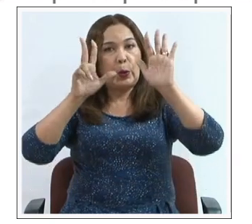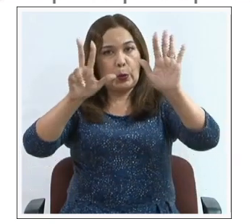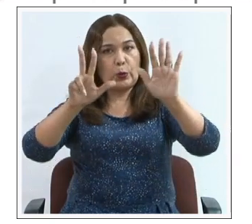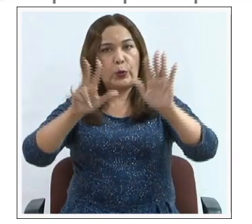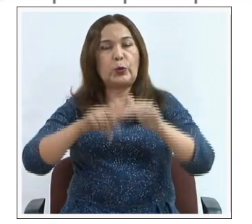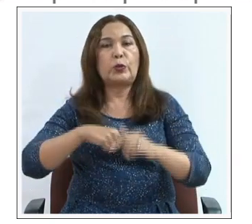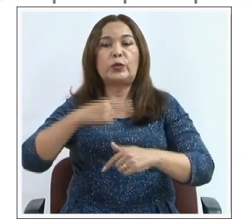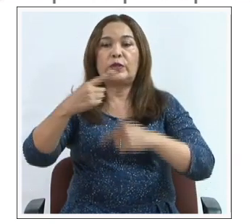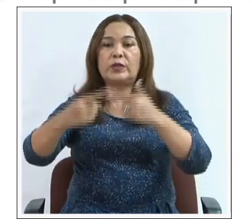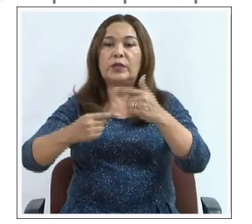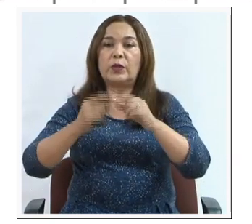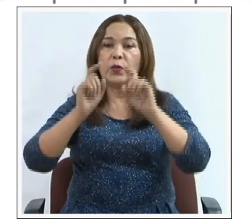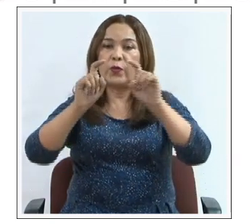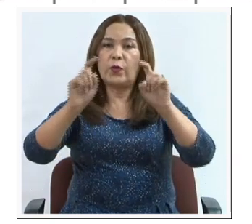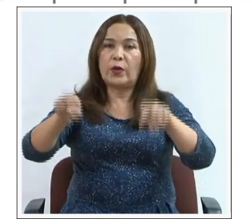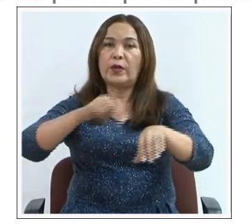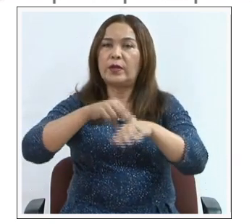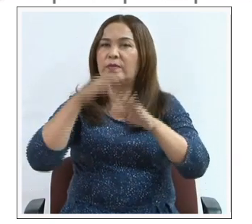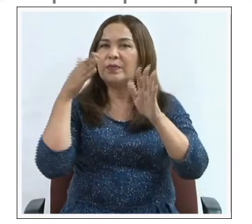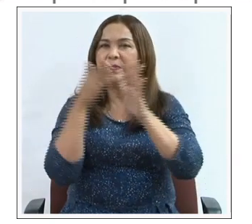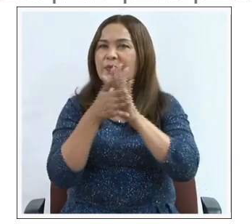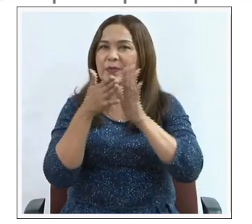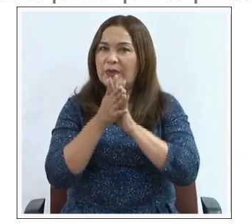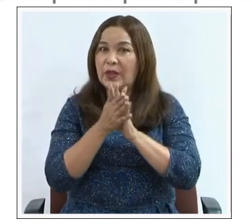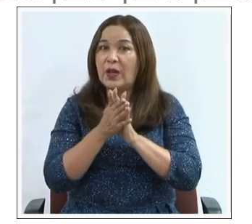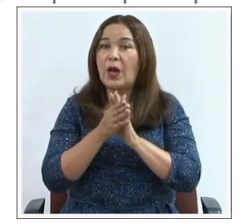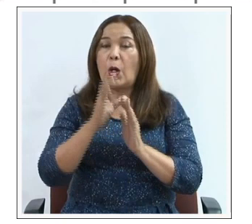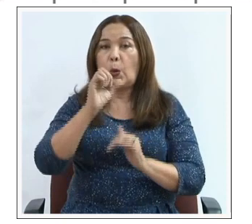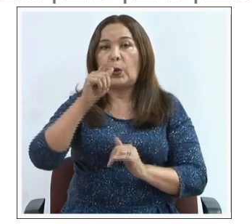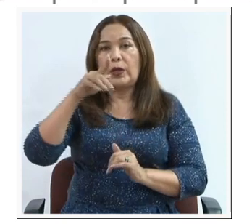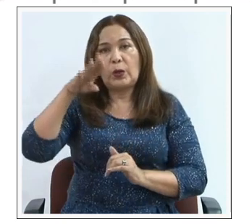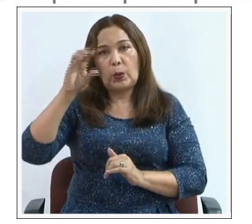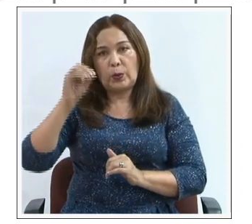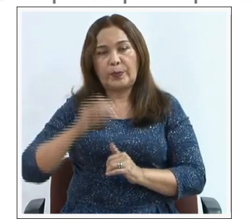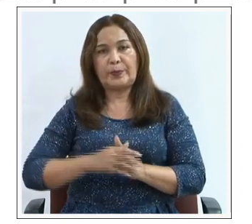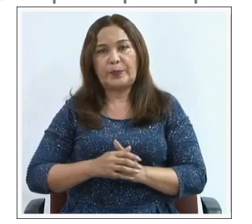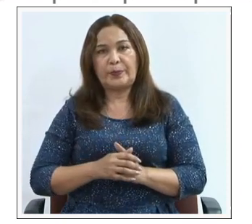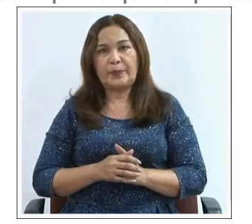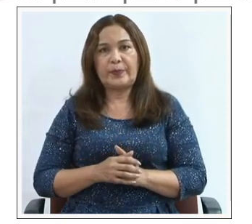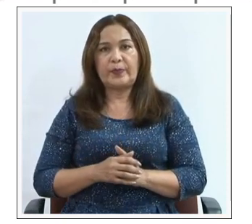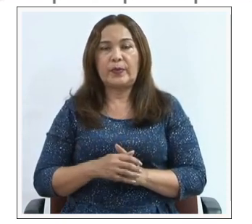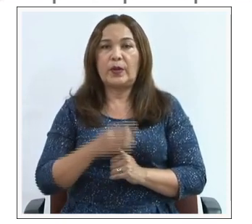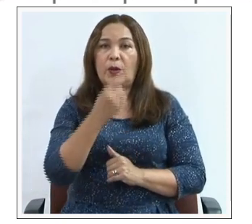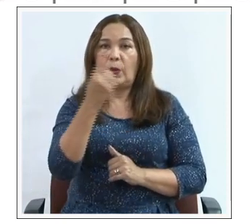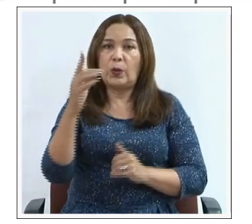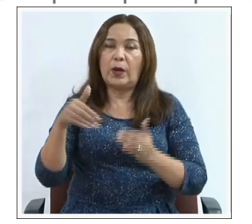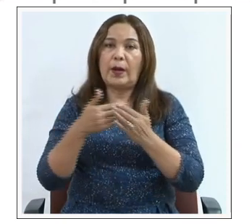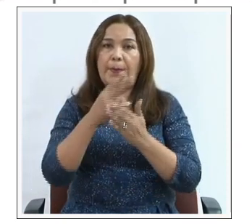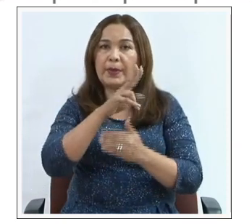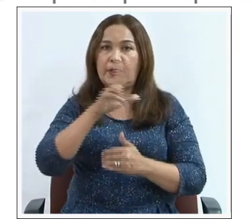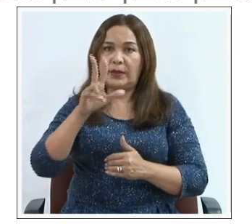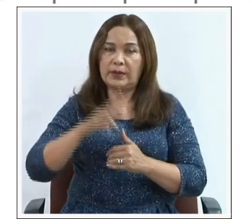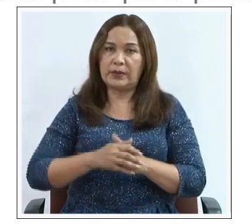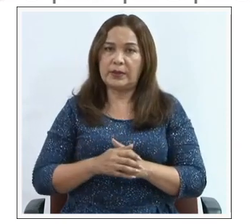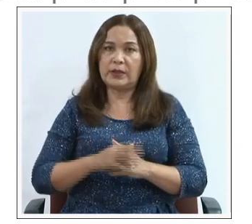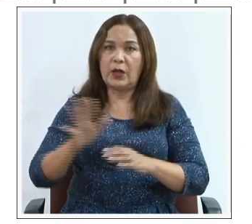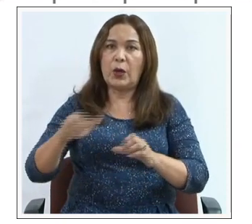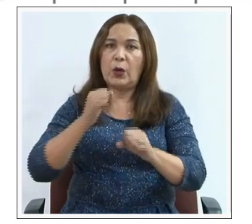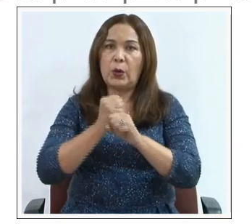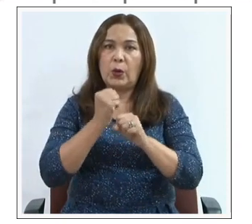ciclo de foro nacional relacionados al currículo del día 11 al 23